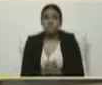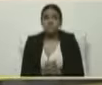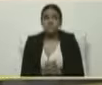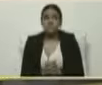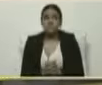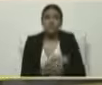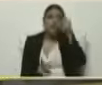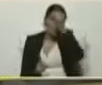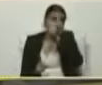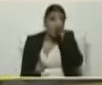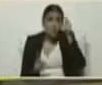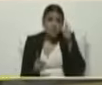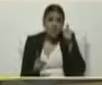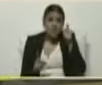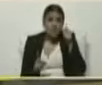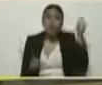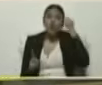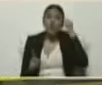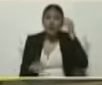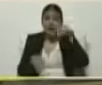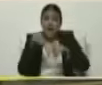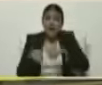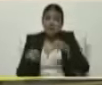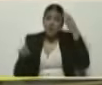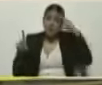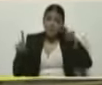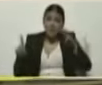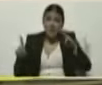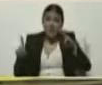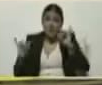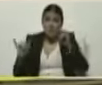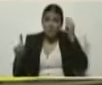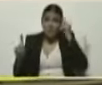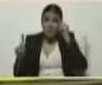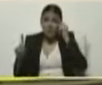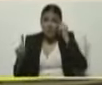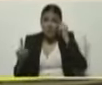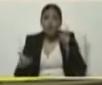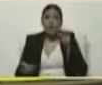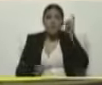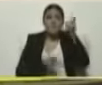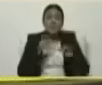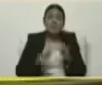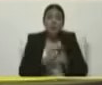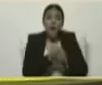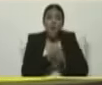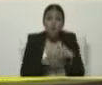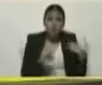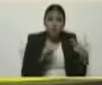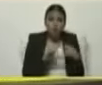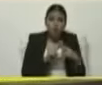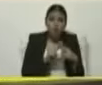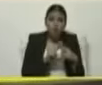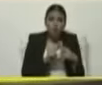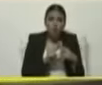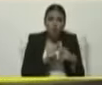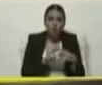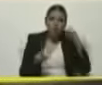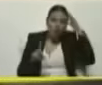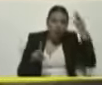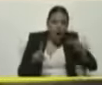El domingo, día de las elecciones allá, gente nuestra amiga, le hicieron